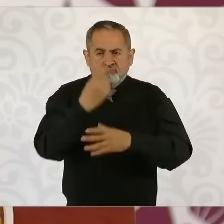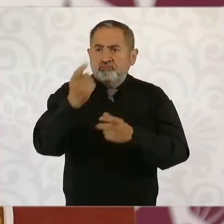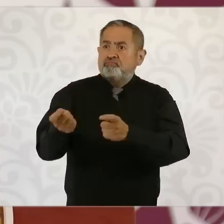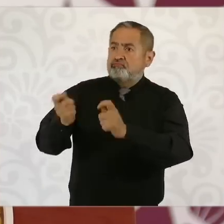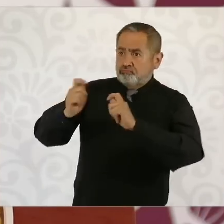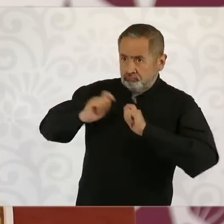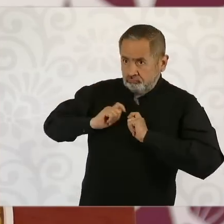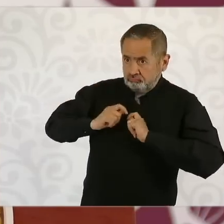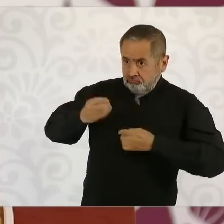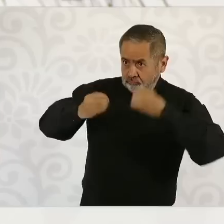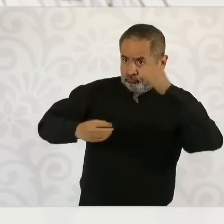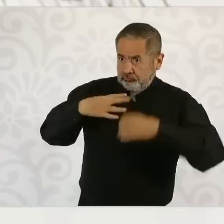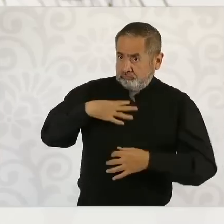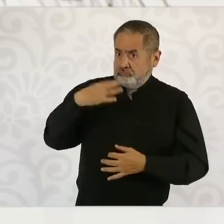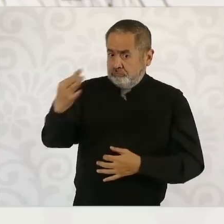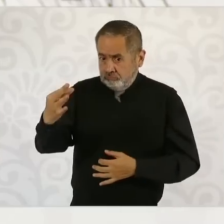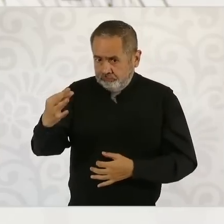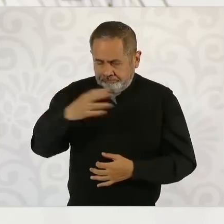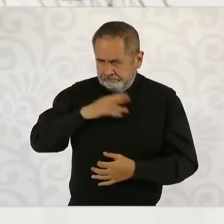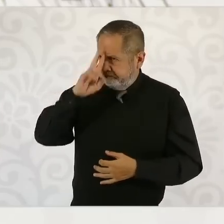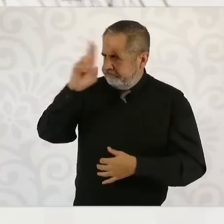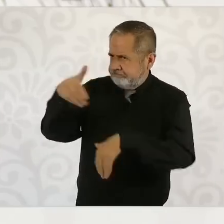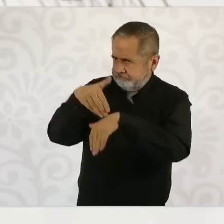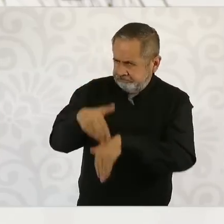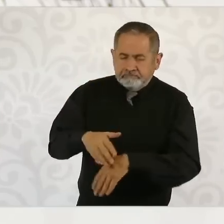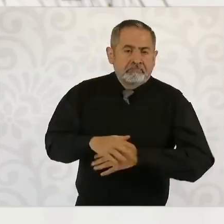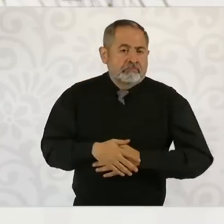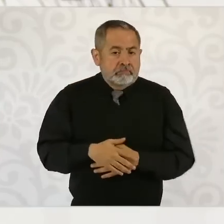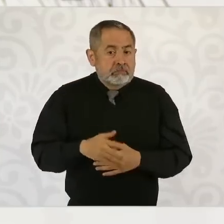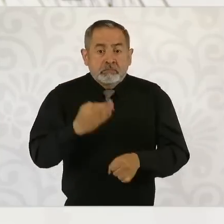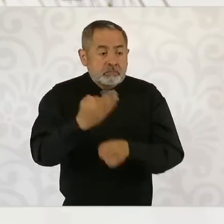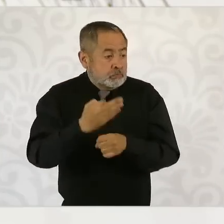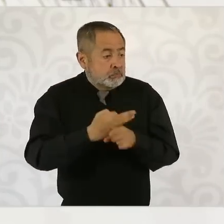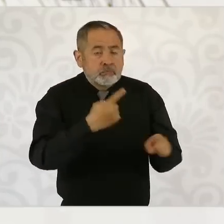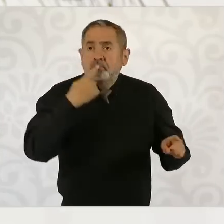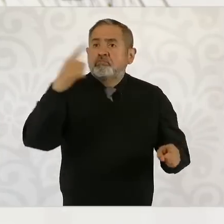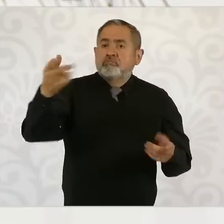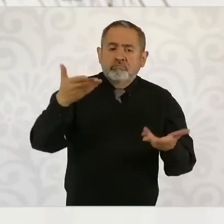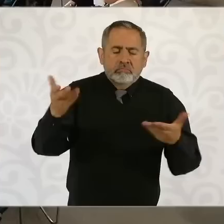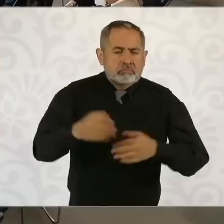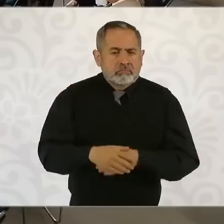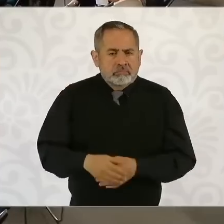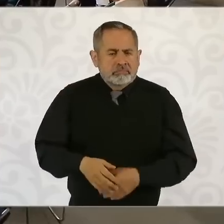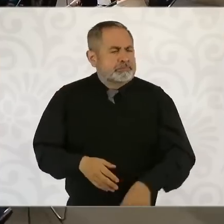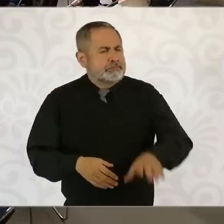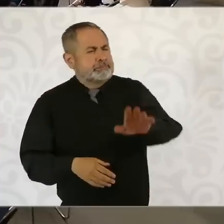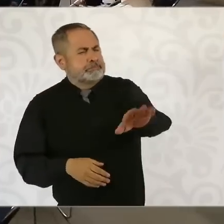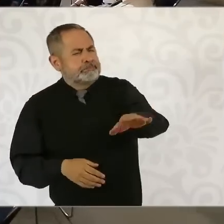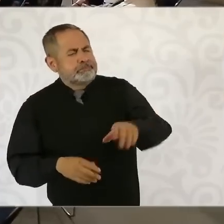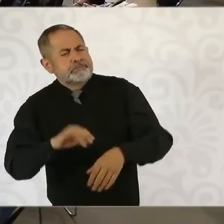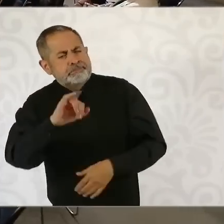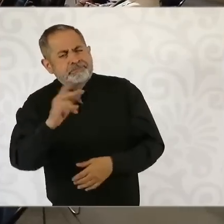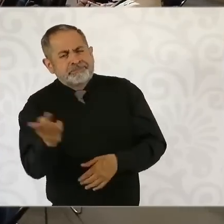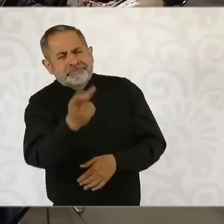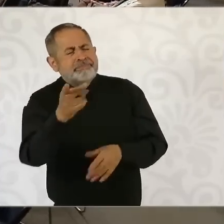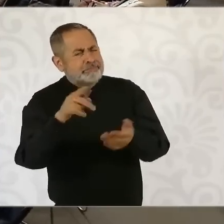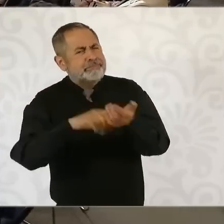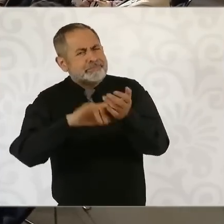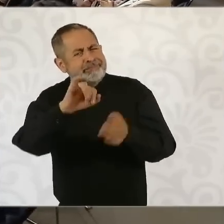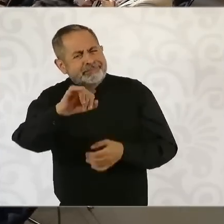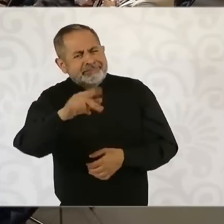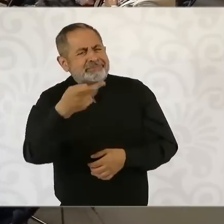eligió. Y si hay denuncias, pues por supuesto ya la pero más allá de la Fiscalía renovación que habrá con la elección, estos